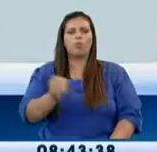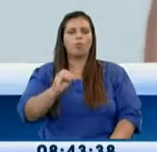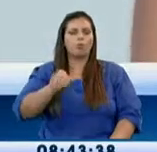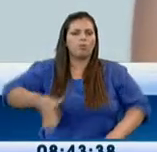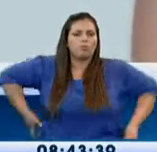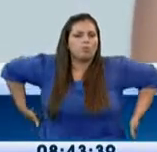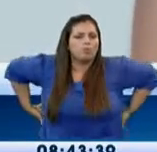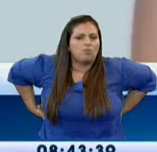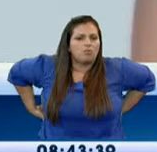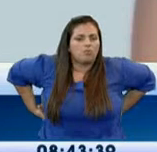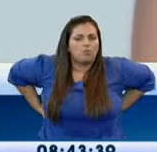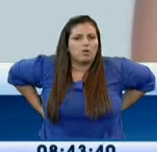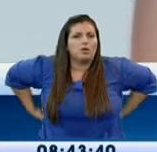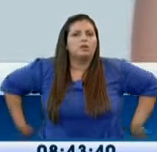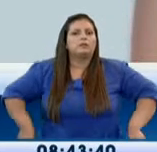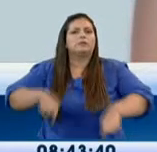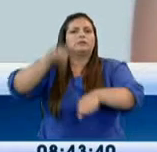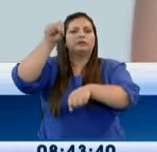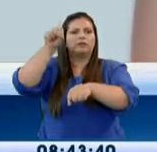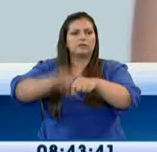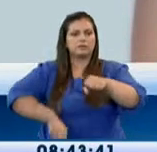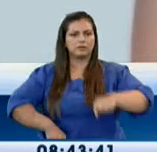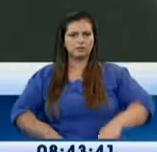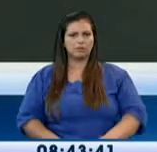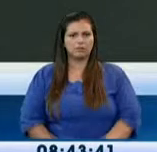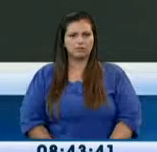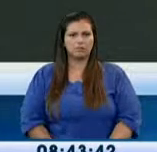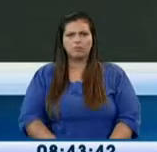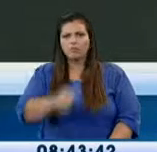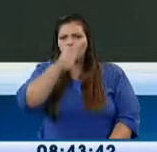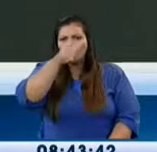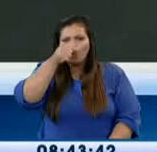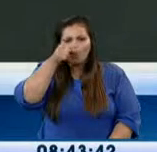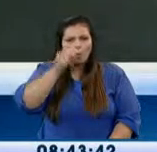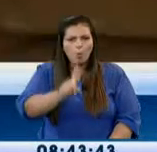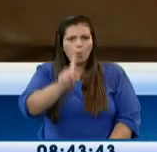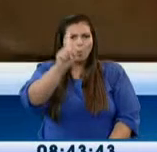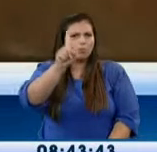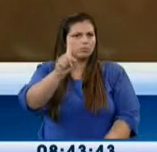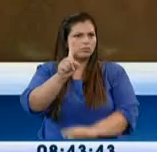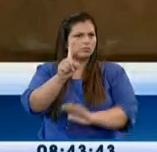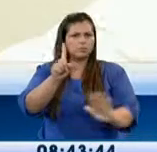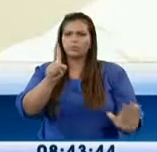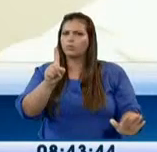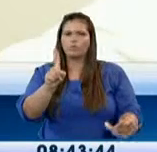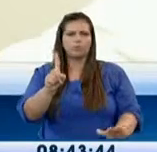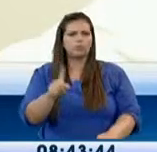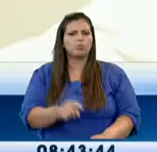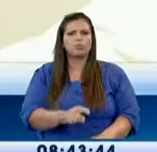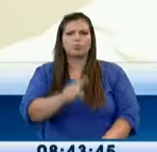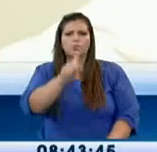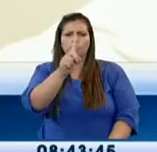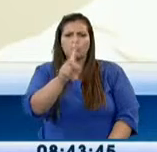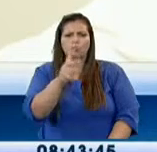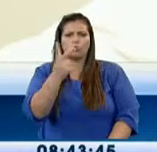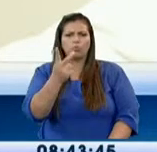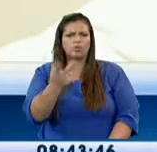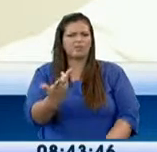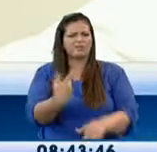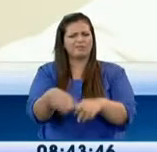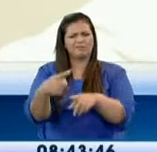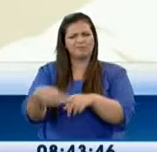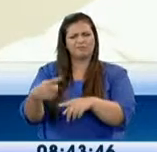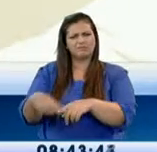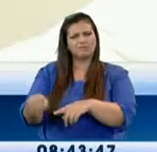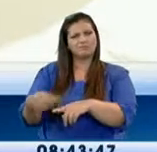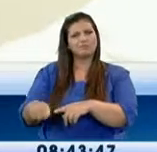unas cuantas. Ellos no utilizan una sola sustancia. Entre una o dos o tres sustancias se potencializan los